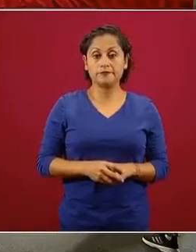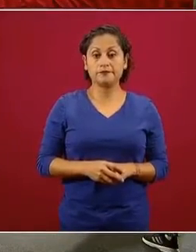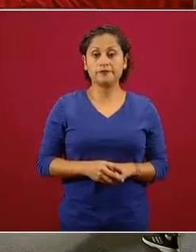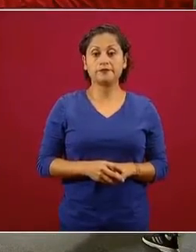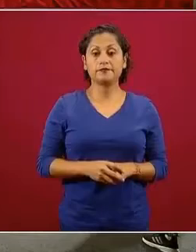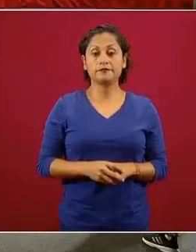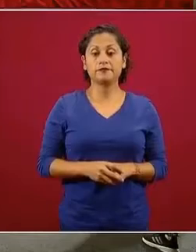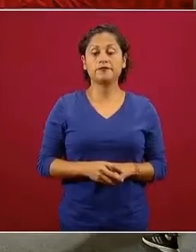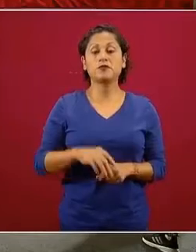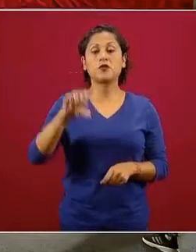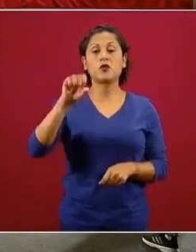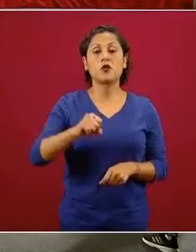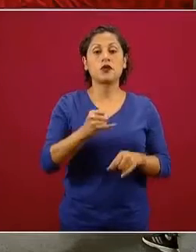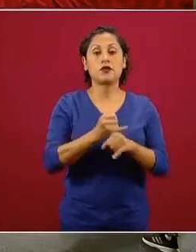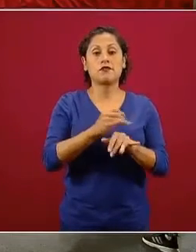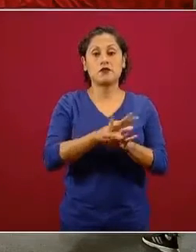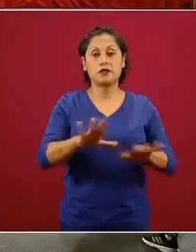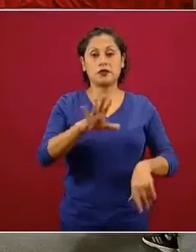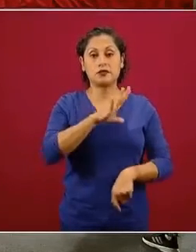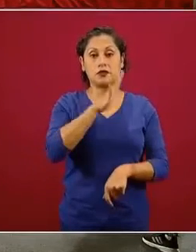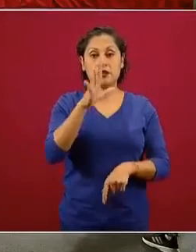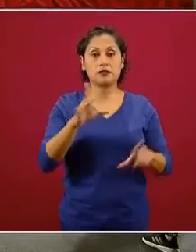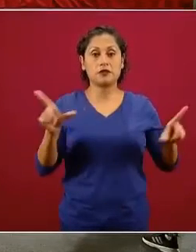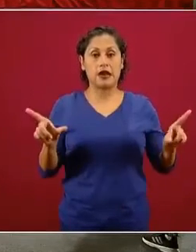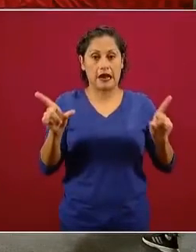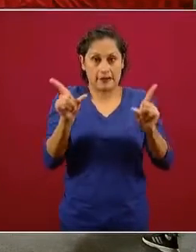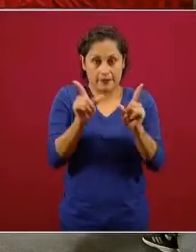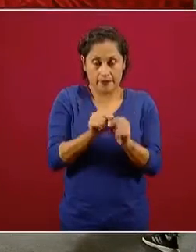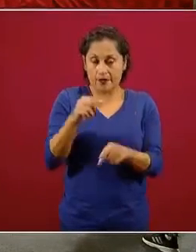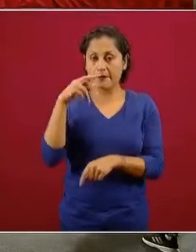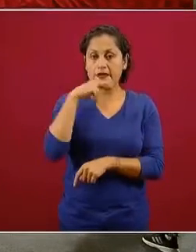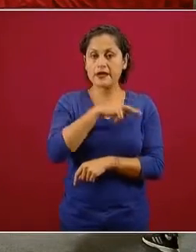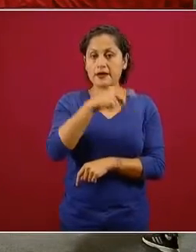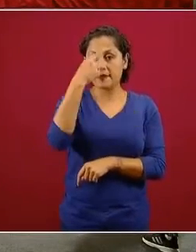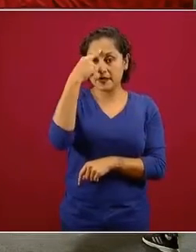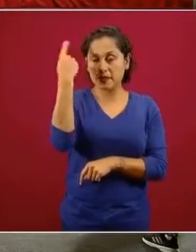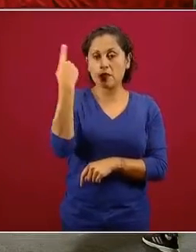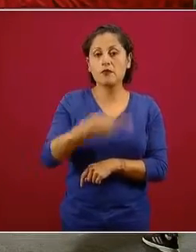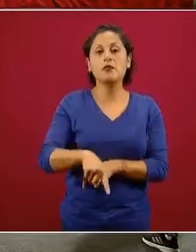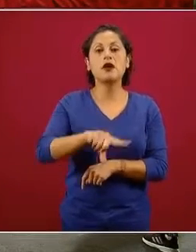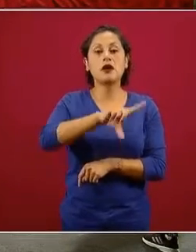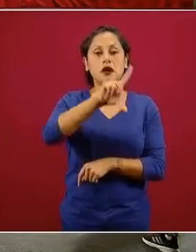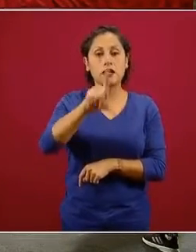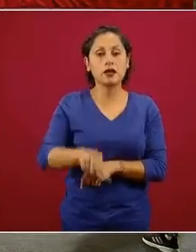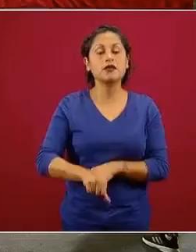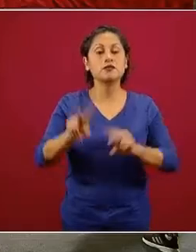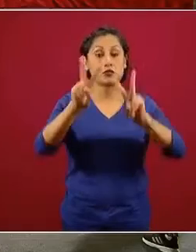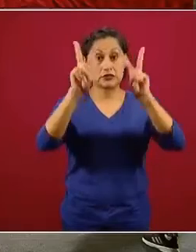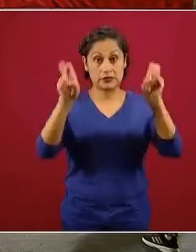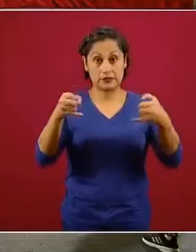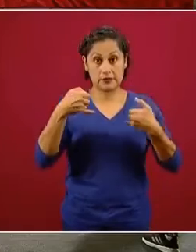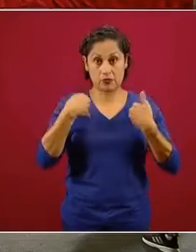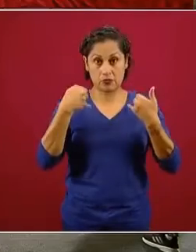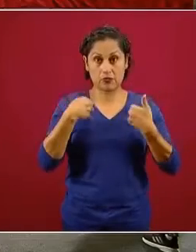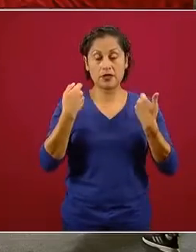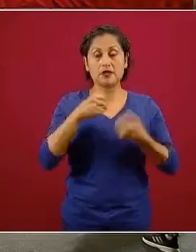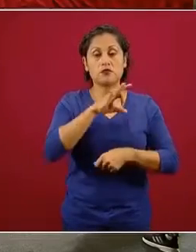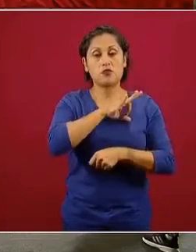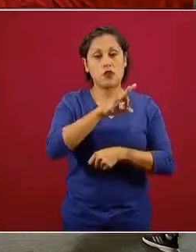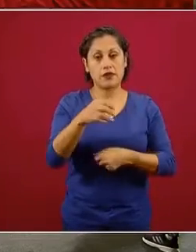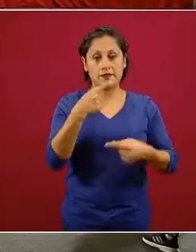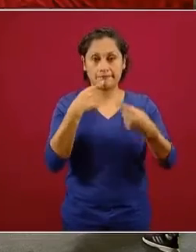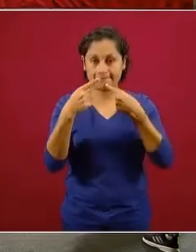Vamos a ver el informe técnico, lo haremos breve para dar lugar a la sesión interactiva sobre juventudes. Pásenme la primera, por